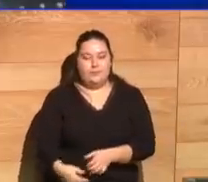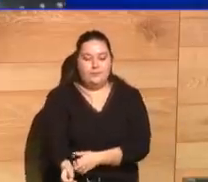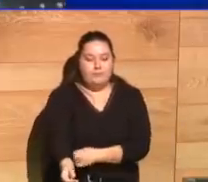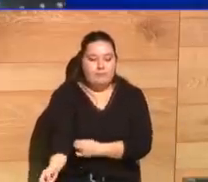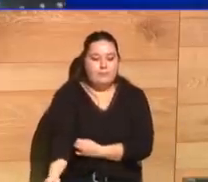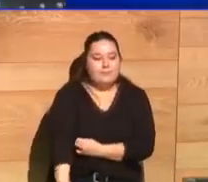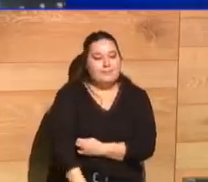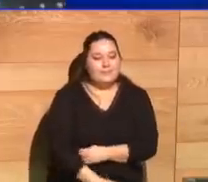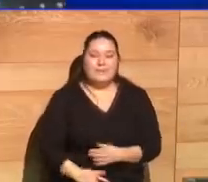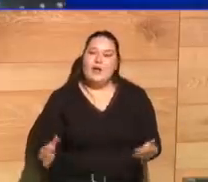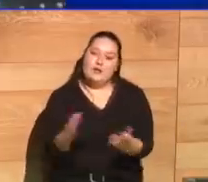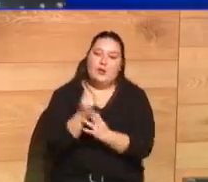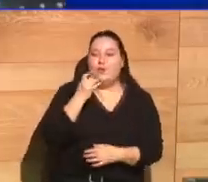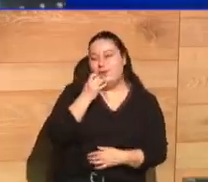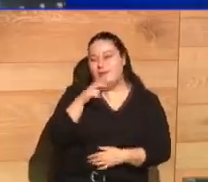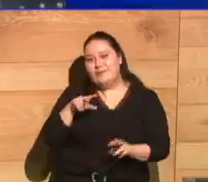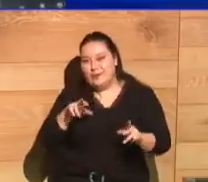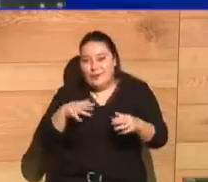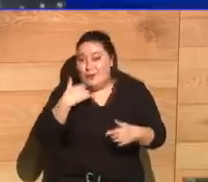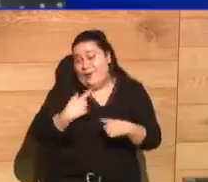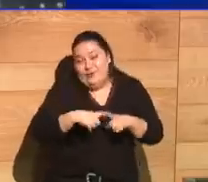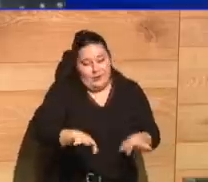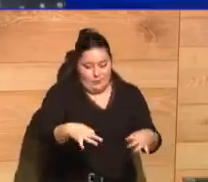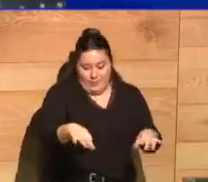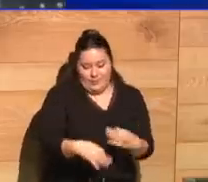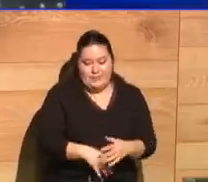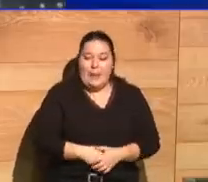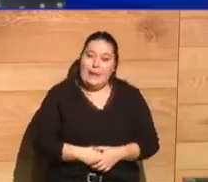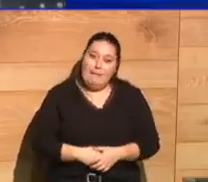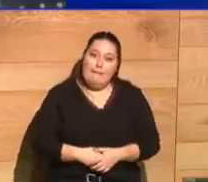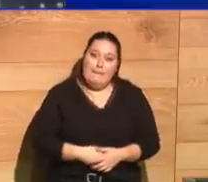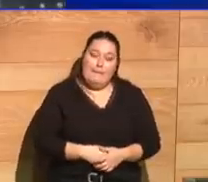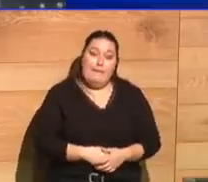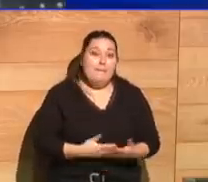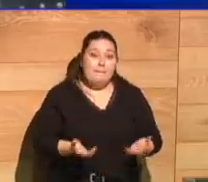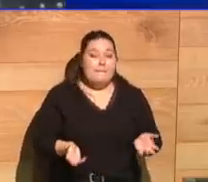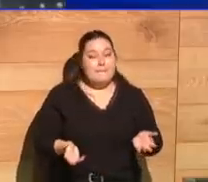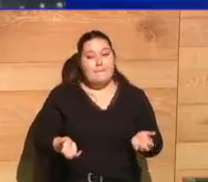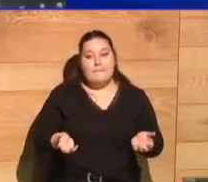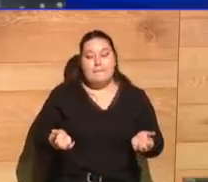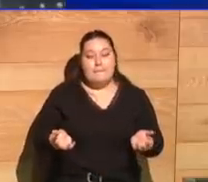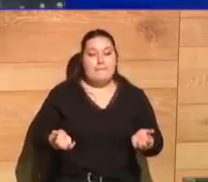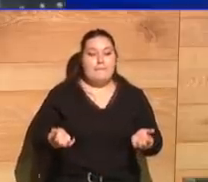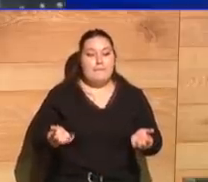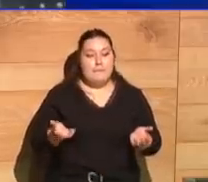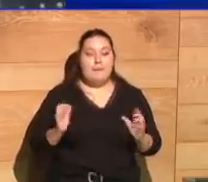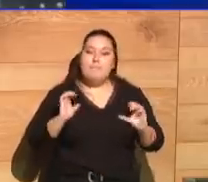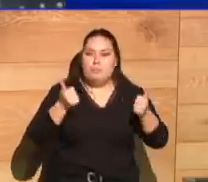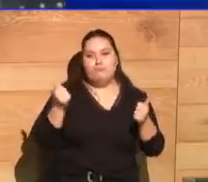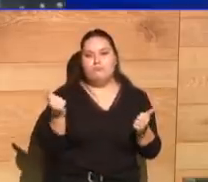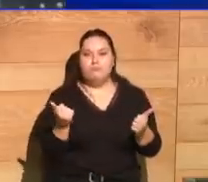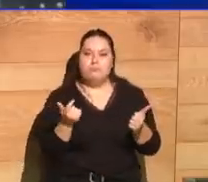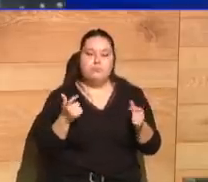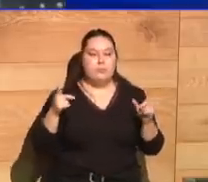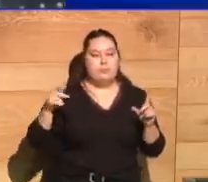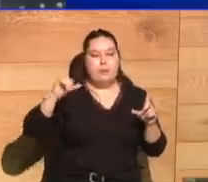Todos con un diente de oro, bueno, pues lo normal, ¿no? Bueno, pero el caso es que sí que consigue, bueno, se ponen en marcha para levantar esta